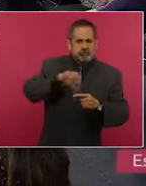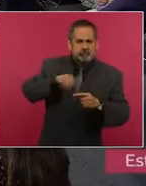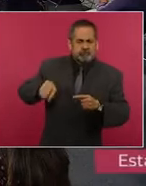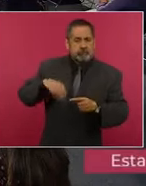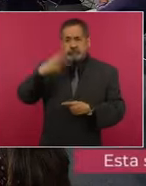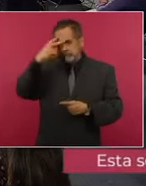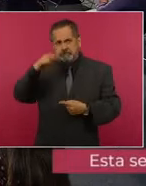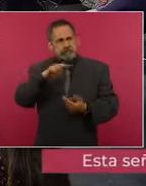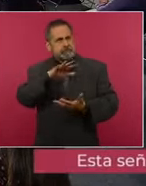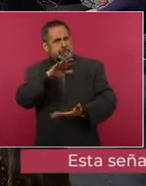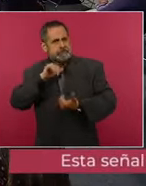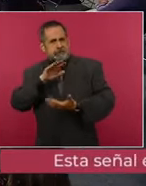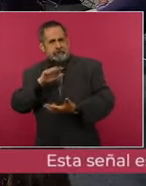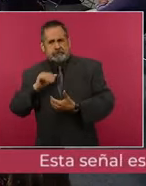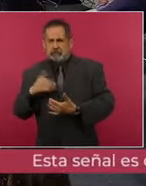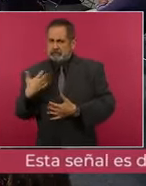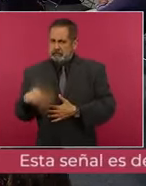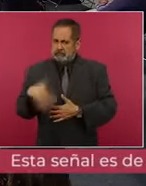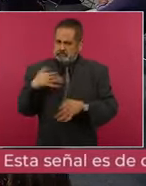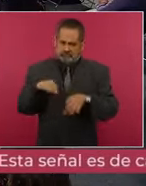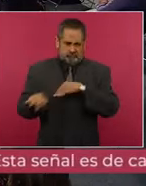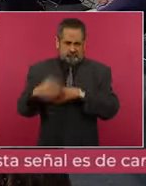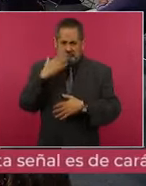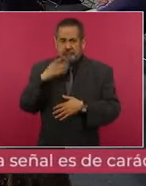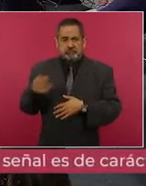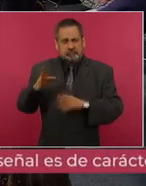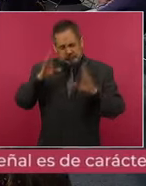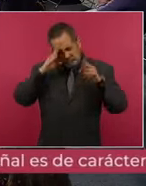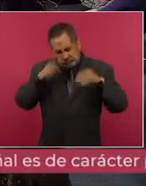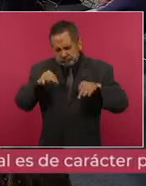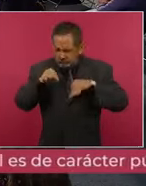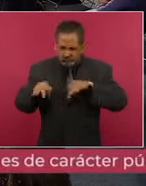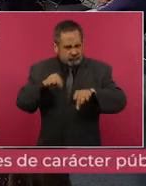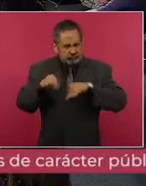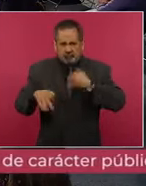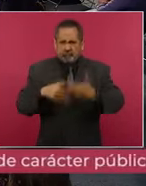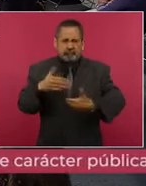Trabajan y se dedican a eso,